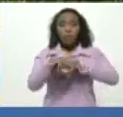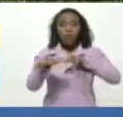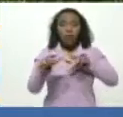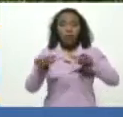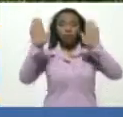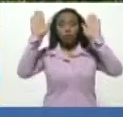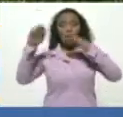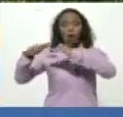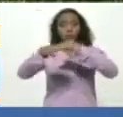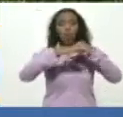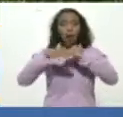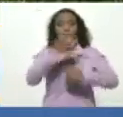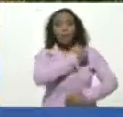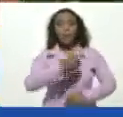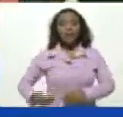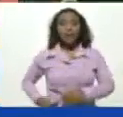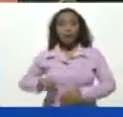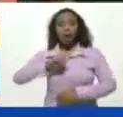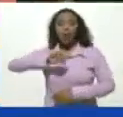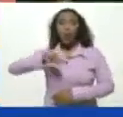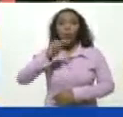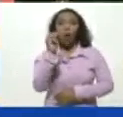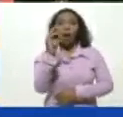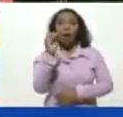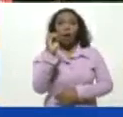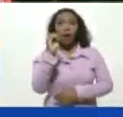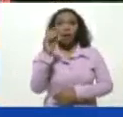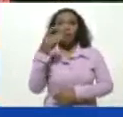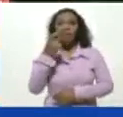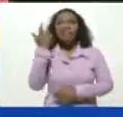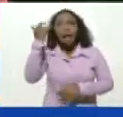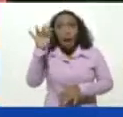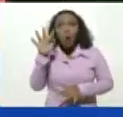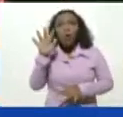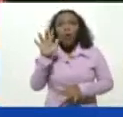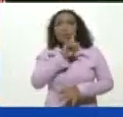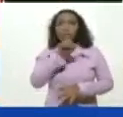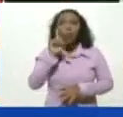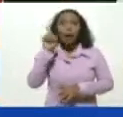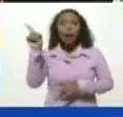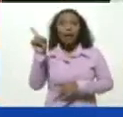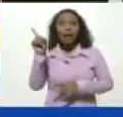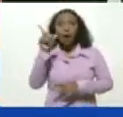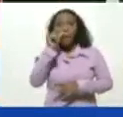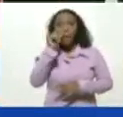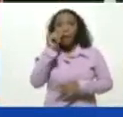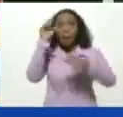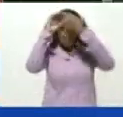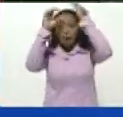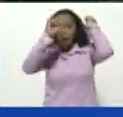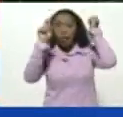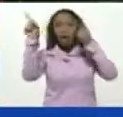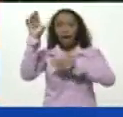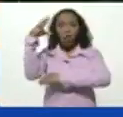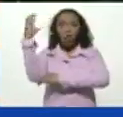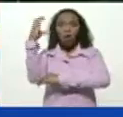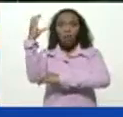su presidente Juan Diego Gómez, creo que se llama Juan Diego Gómez, senador de